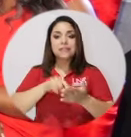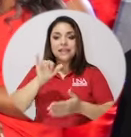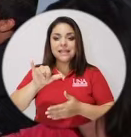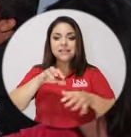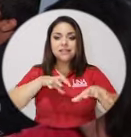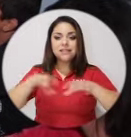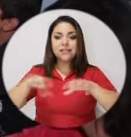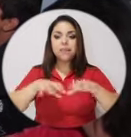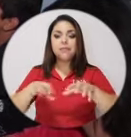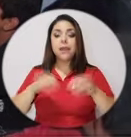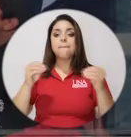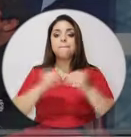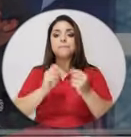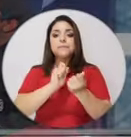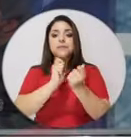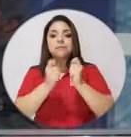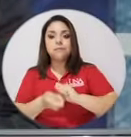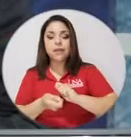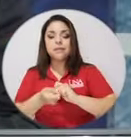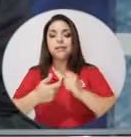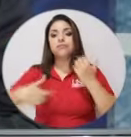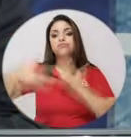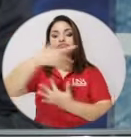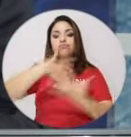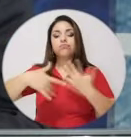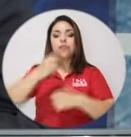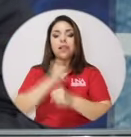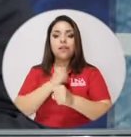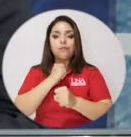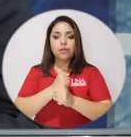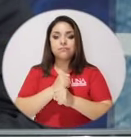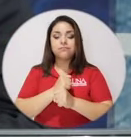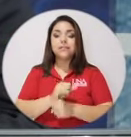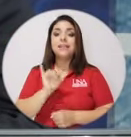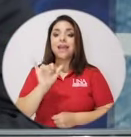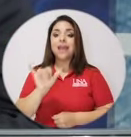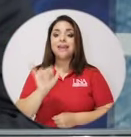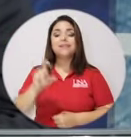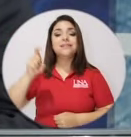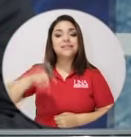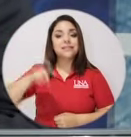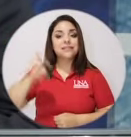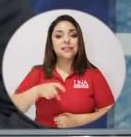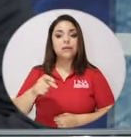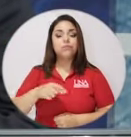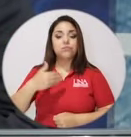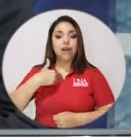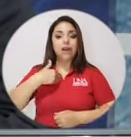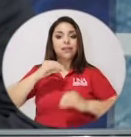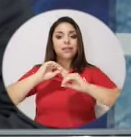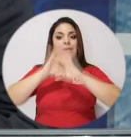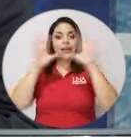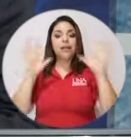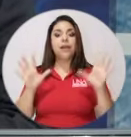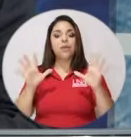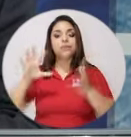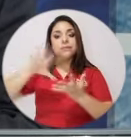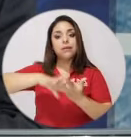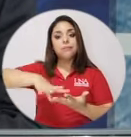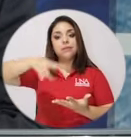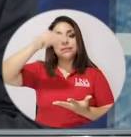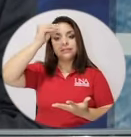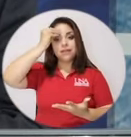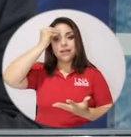mucho más cambiante en los entornos laborales. Y ahí entonces requerimos tener muy claro que